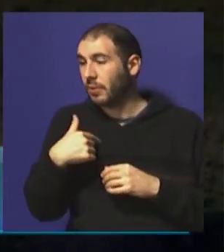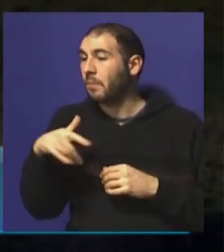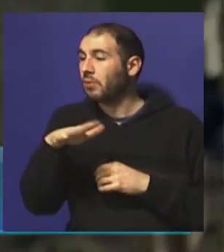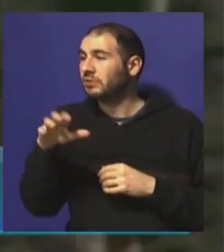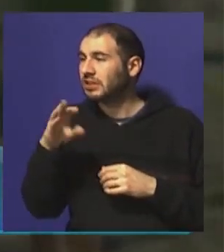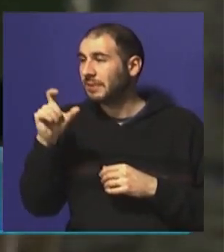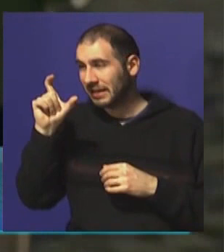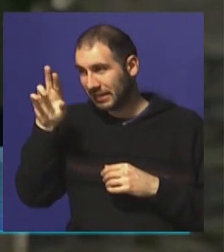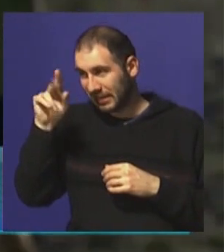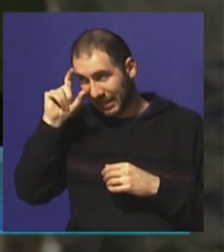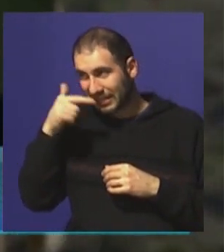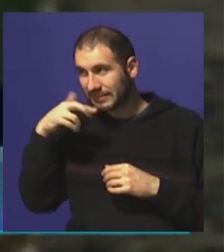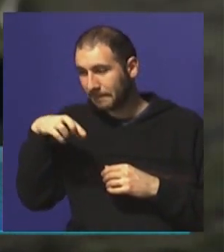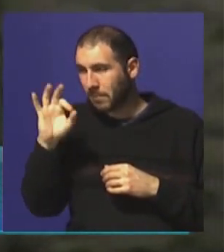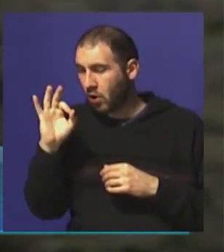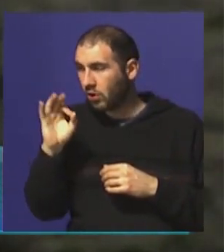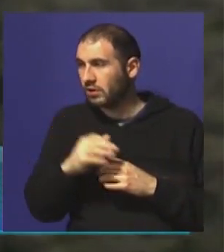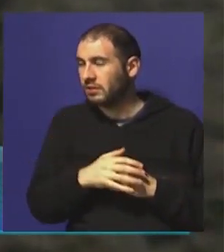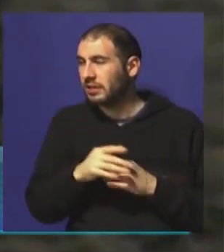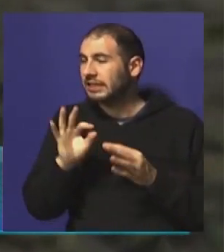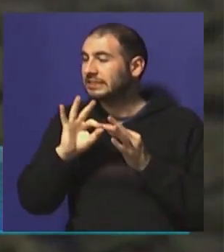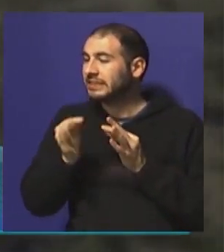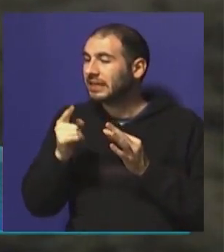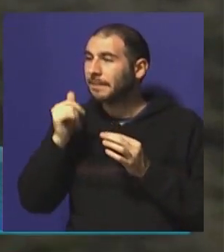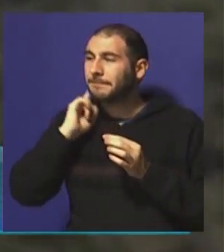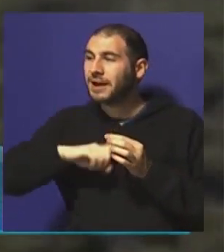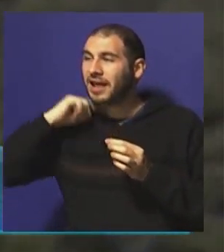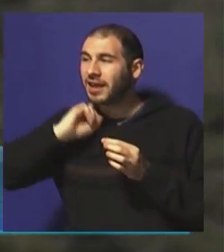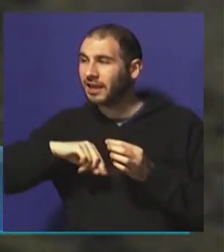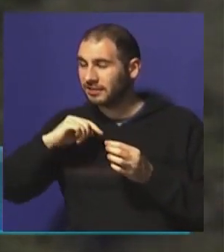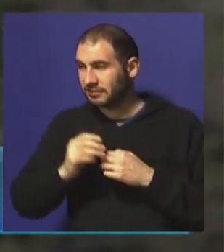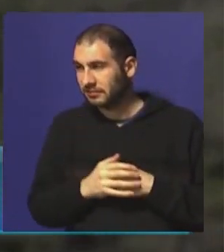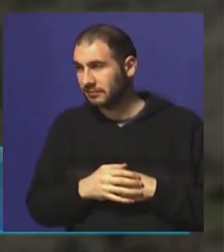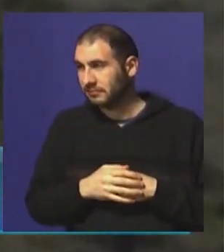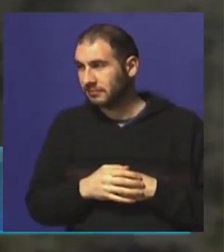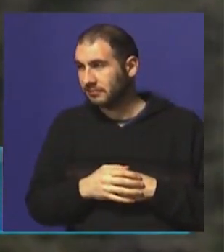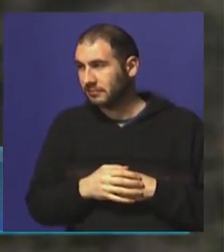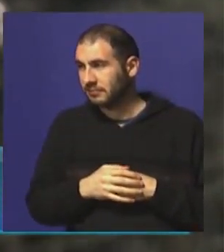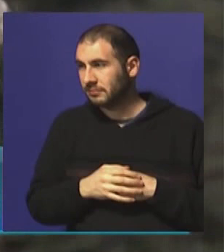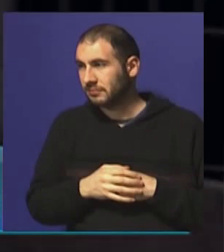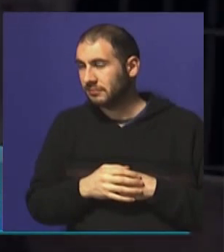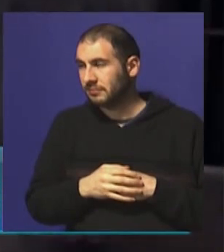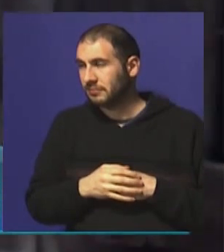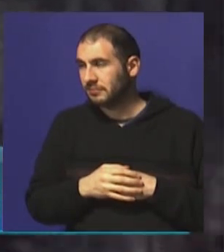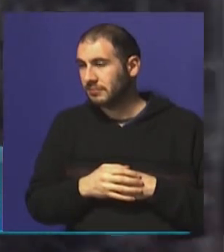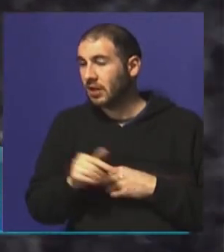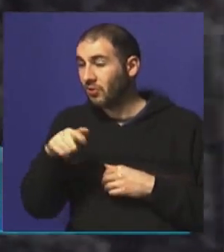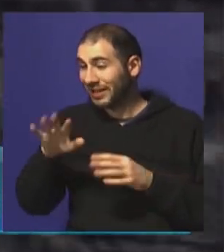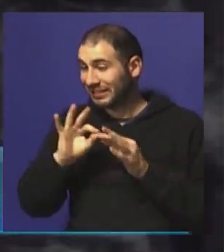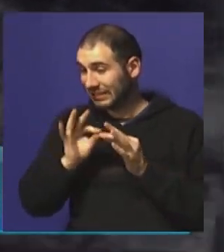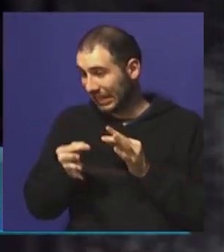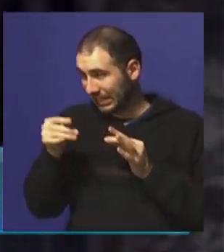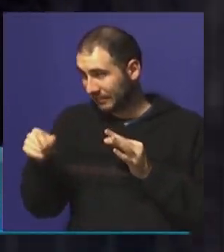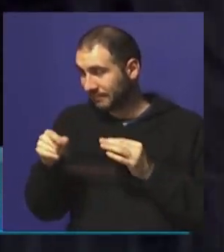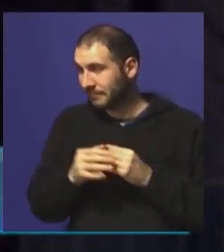llama Crespo, que está, bueno, muy cerca de Paraná, para que se ubiquen, y ahí en las cercanías de